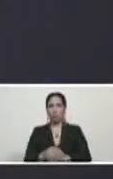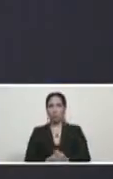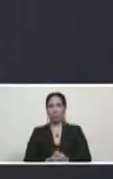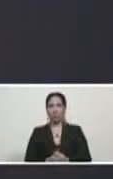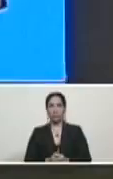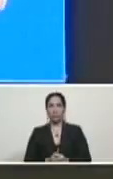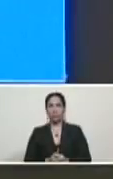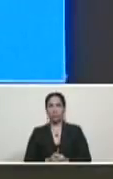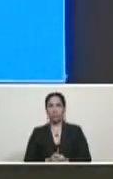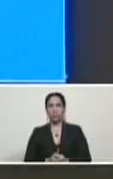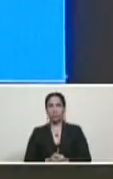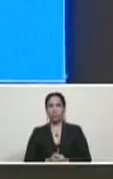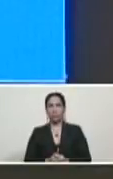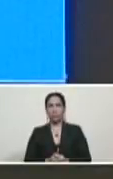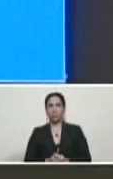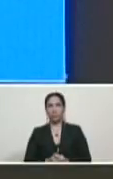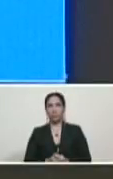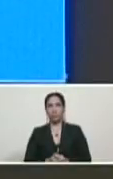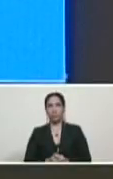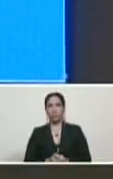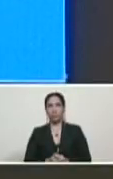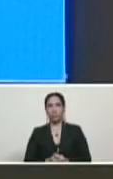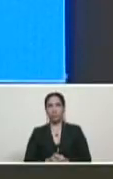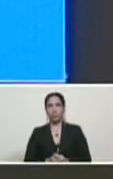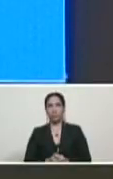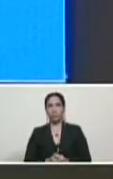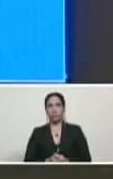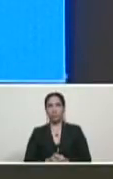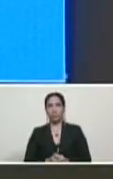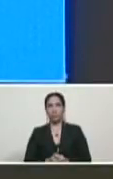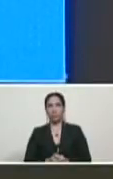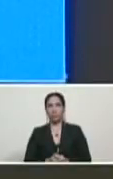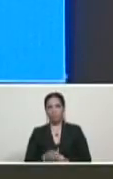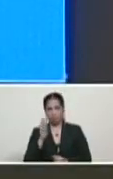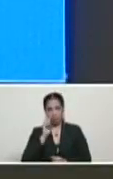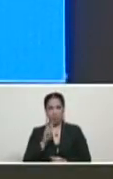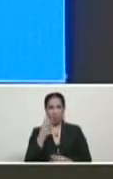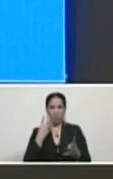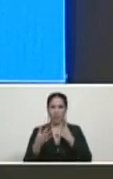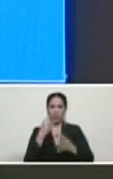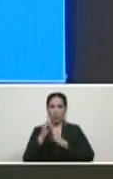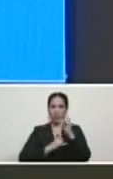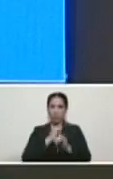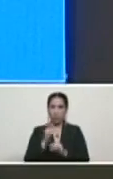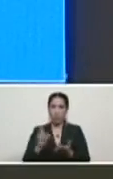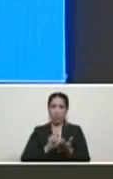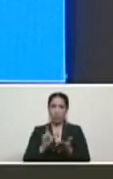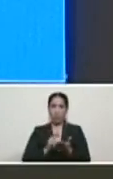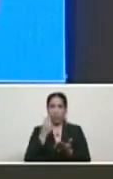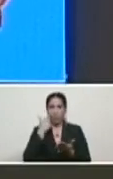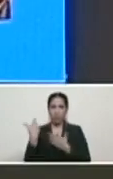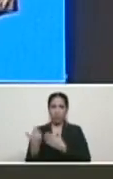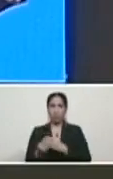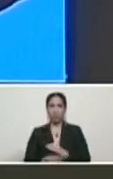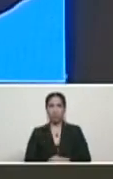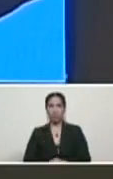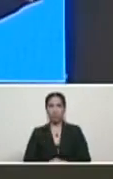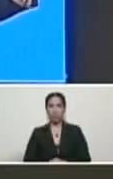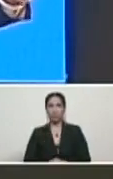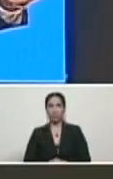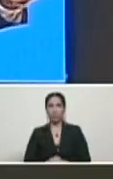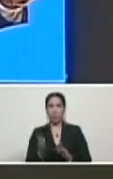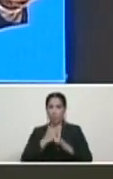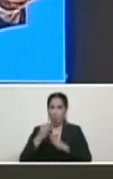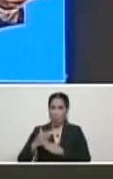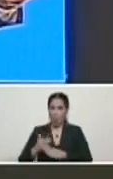podemos hacer algo que ya vimos en la Feria Internacional del Libro, Filben, que es compartir